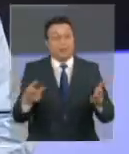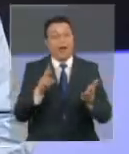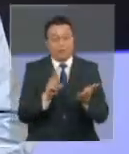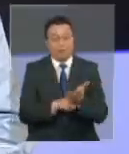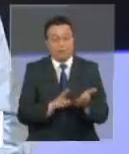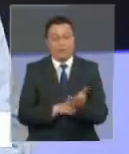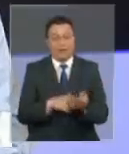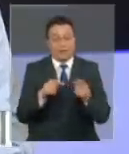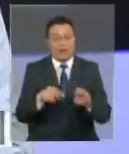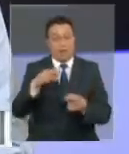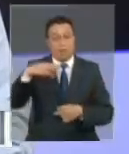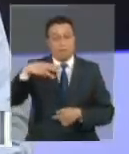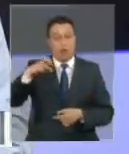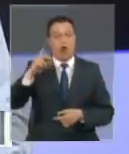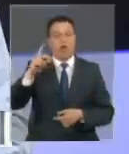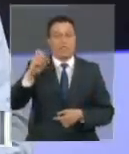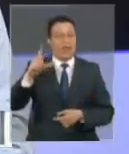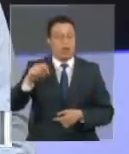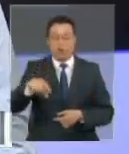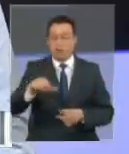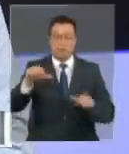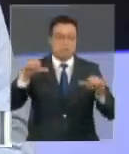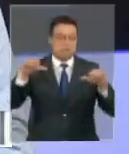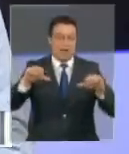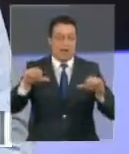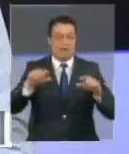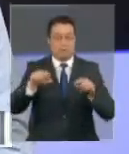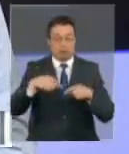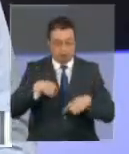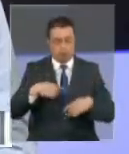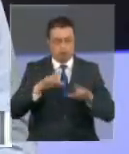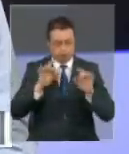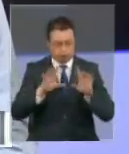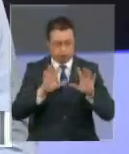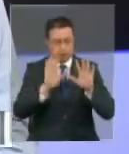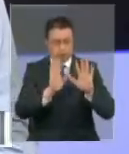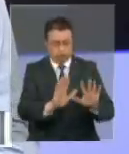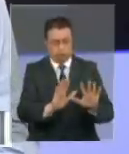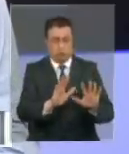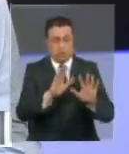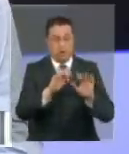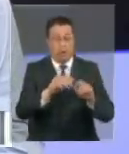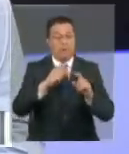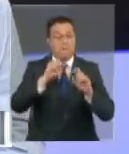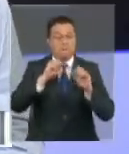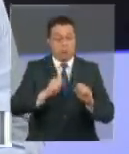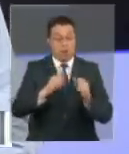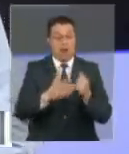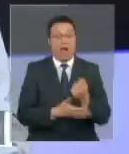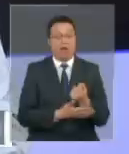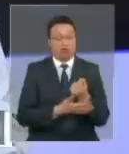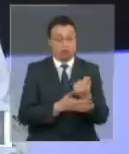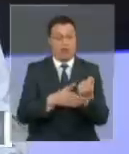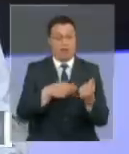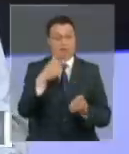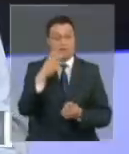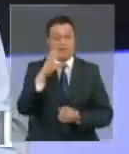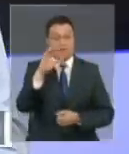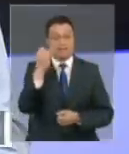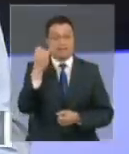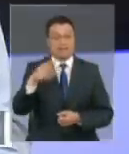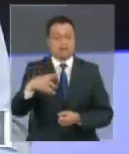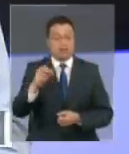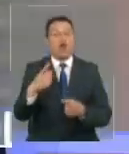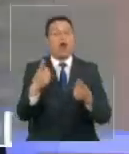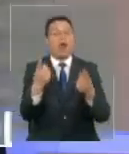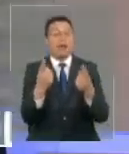que el modelo es el ineficiente. Yo estoy por mantener... la posibilidad de ayudar a los vecinos que